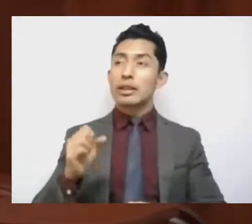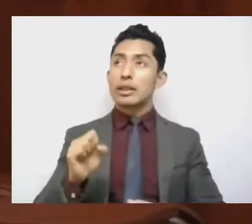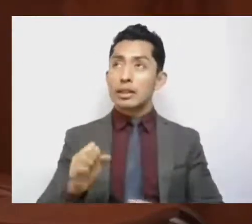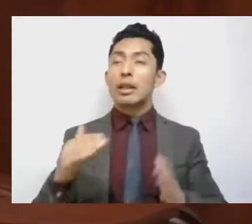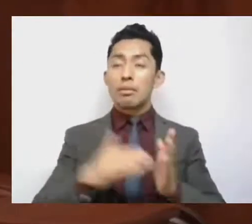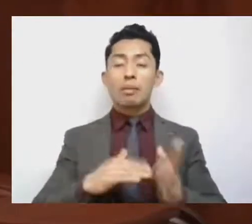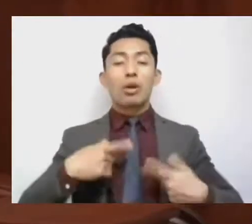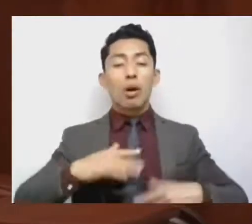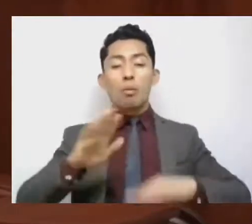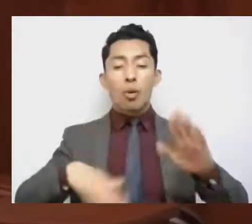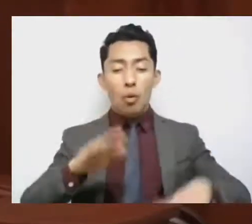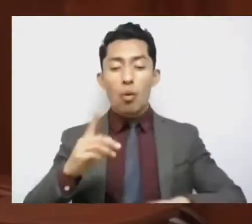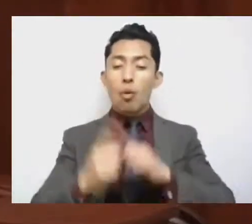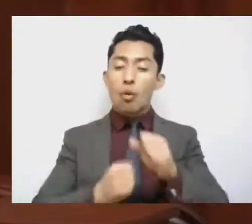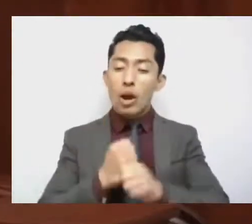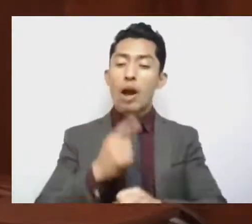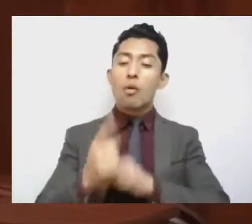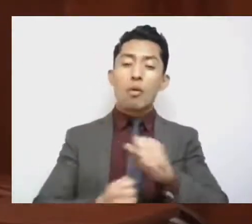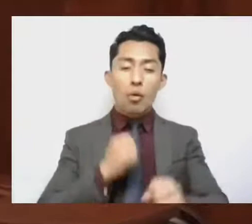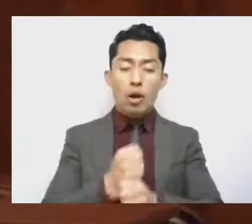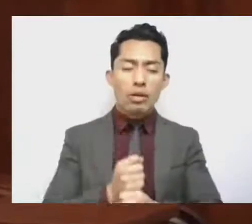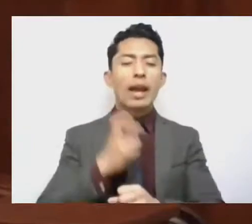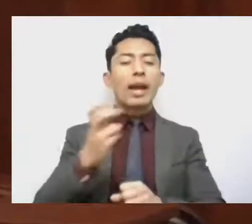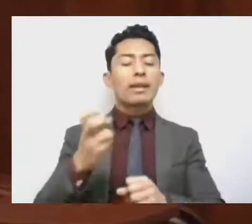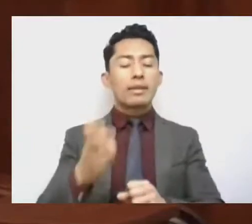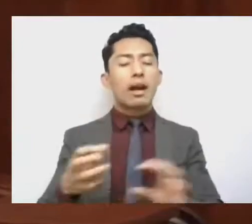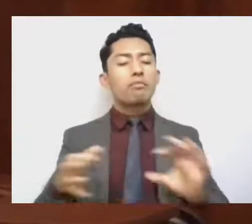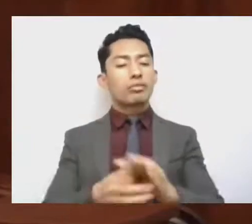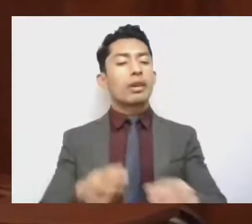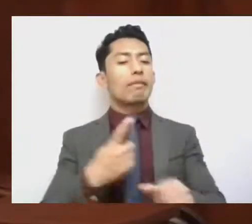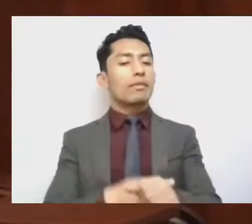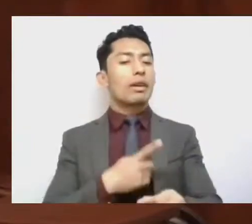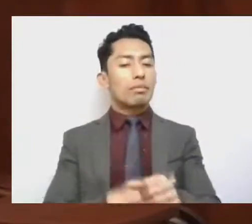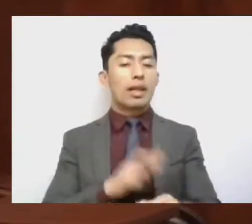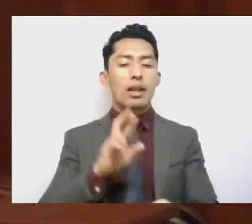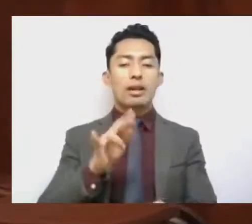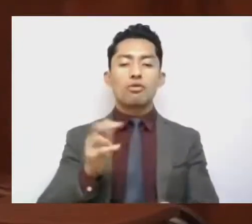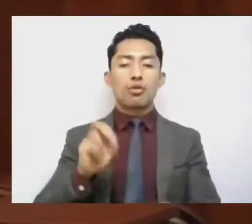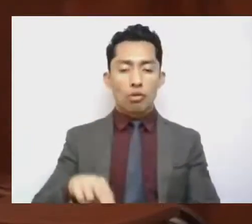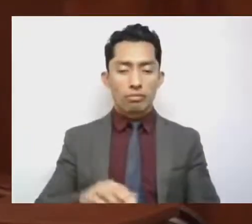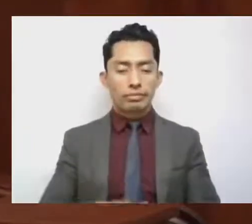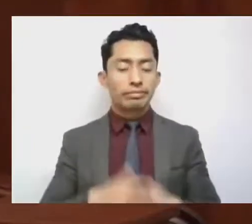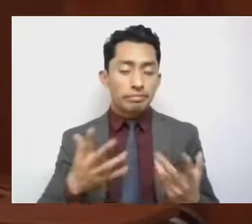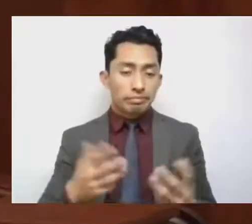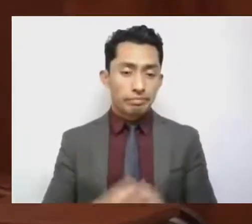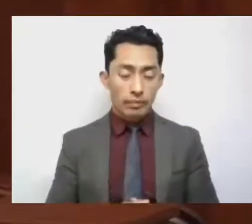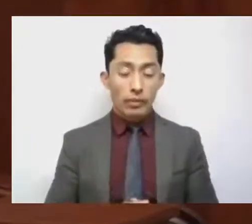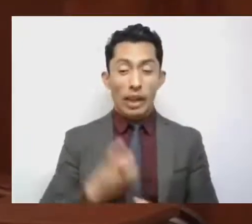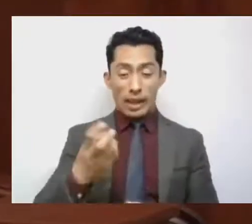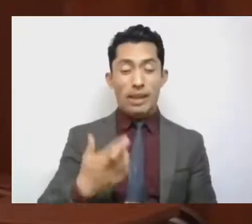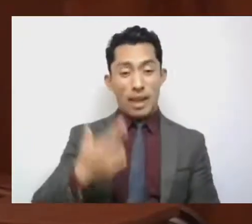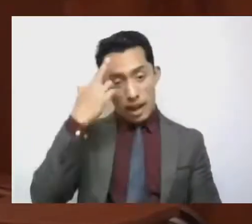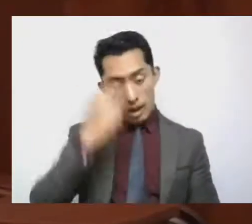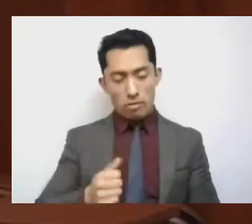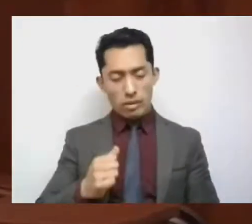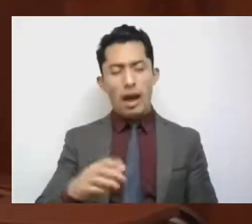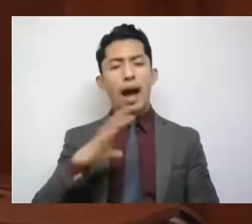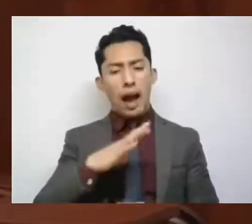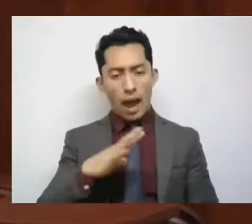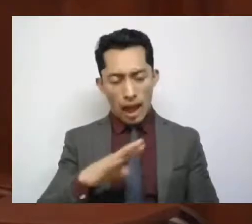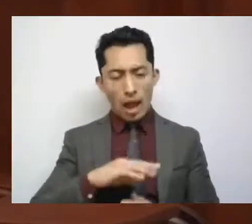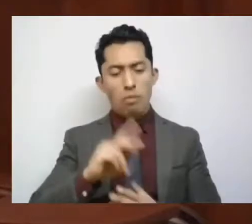muertes anuales relacionadas con esta enfermedad. En este sentido, y con base en las